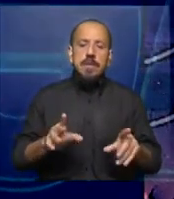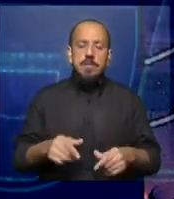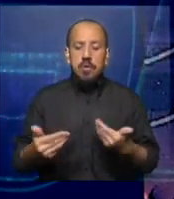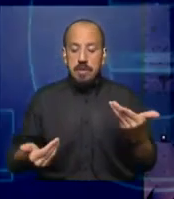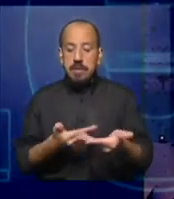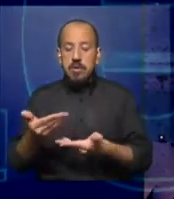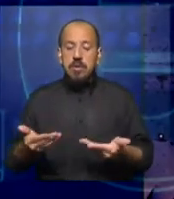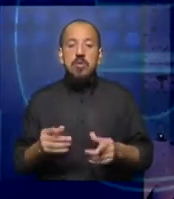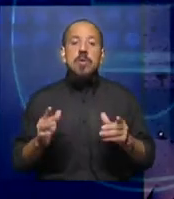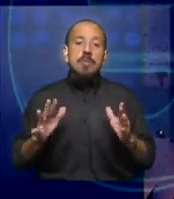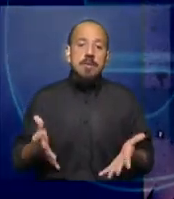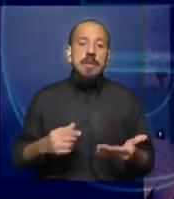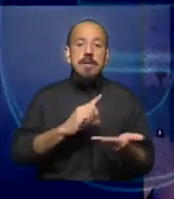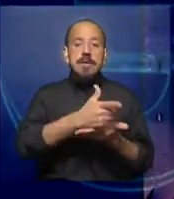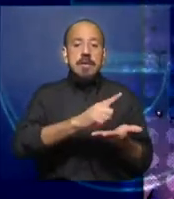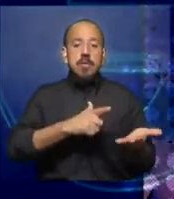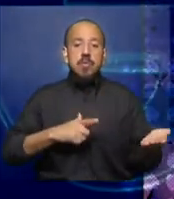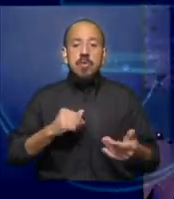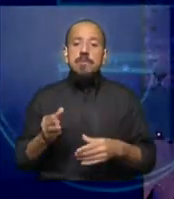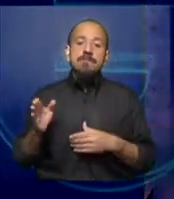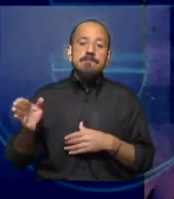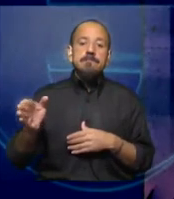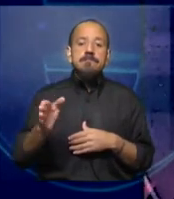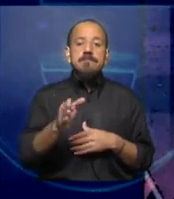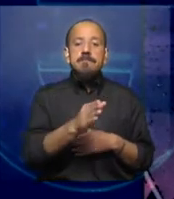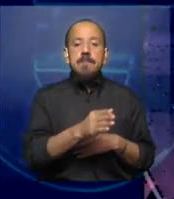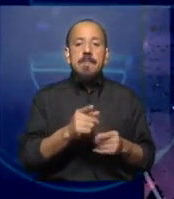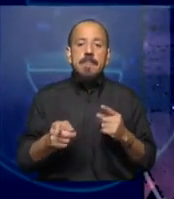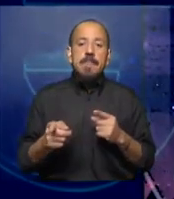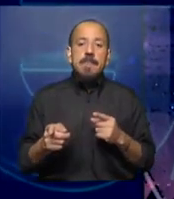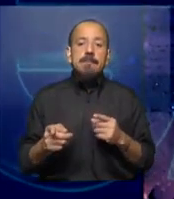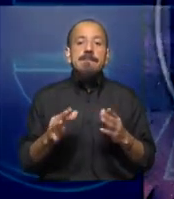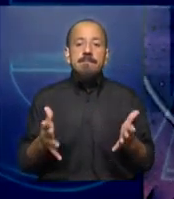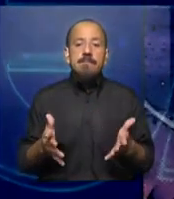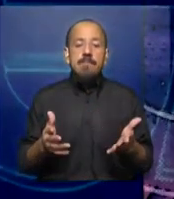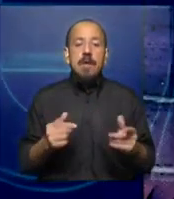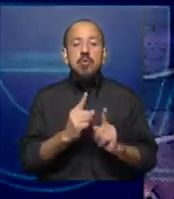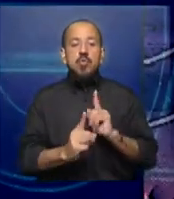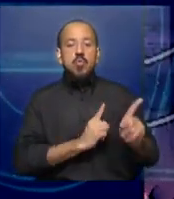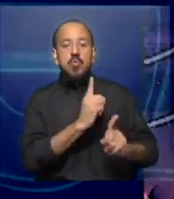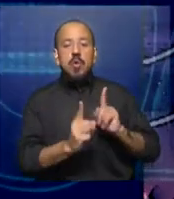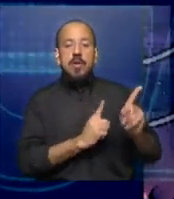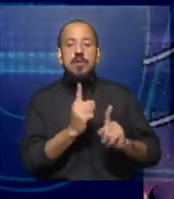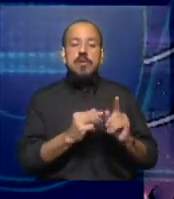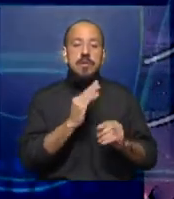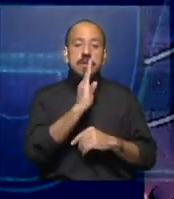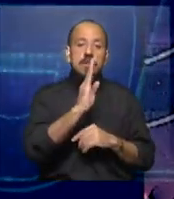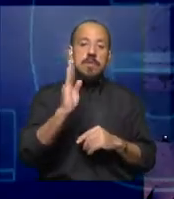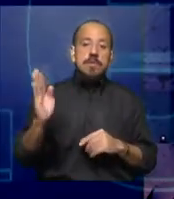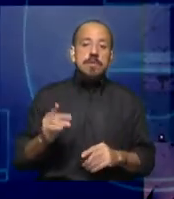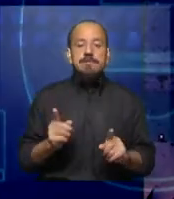intercambio sino para que la literatura llegue a los lugares a los que usualmente no llega los usuarios de las bibliotecas populares